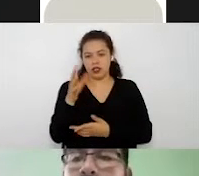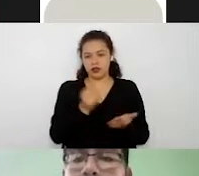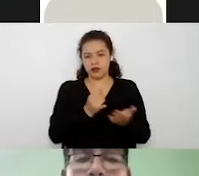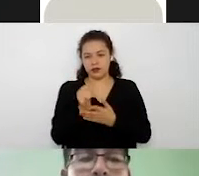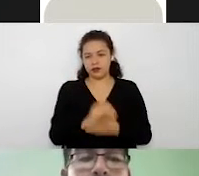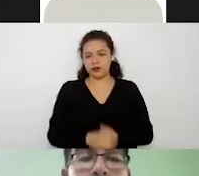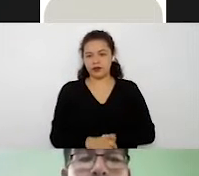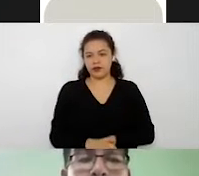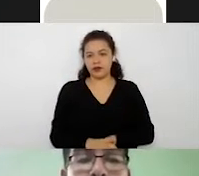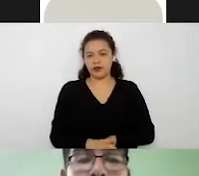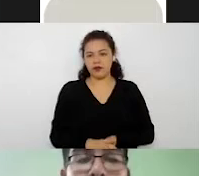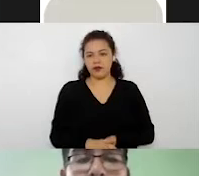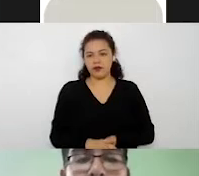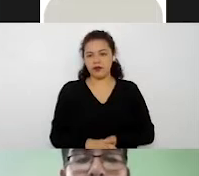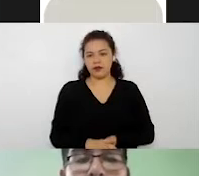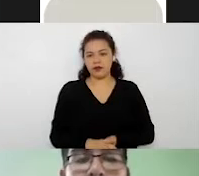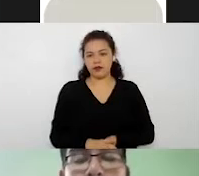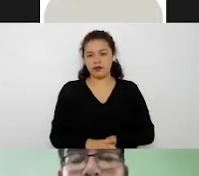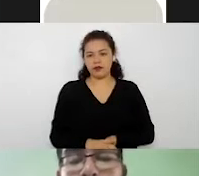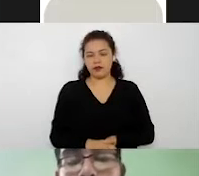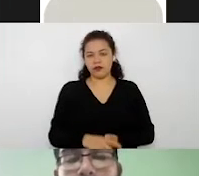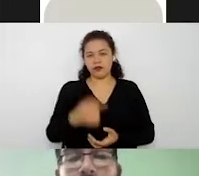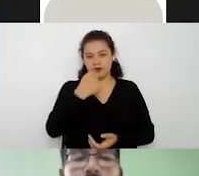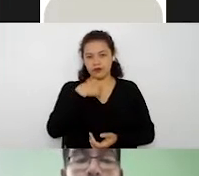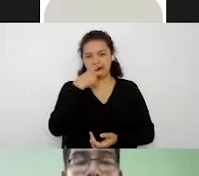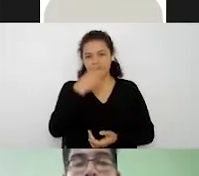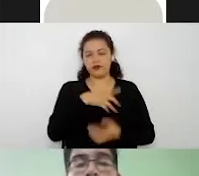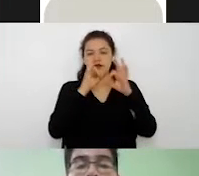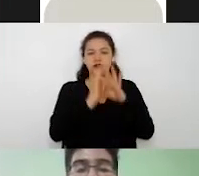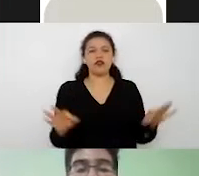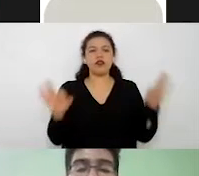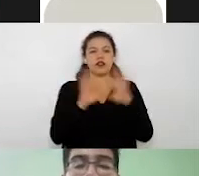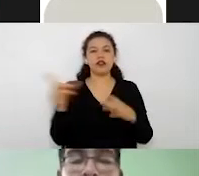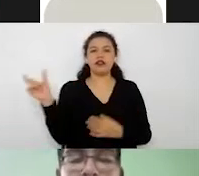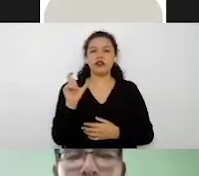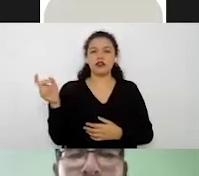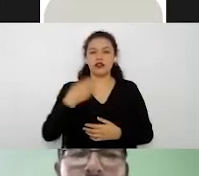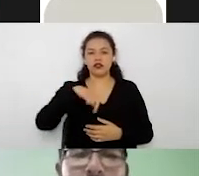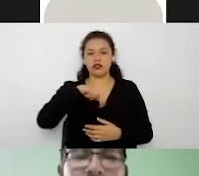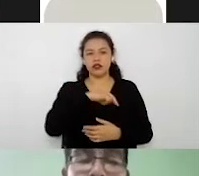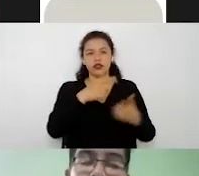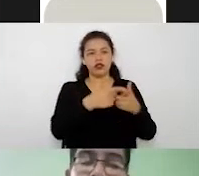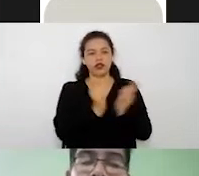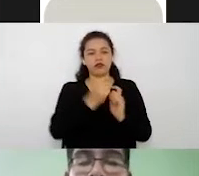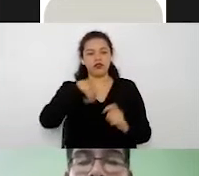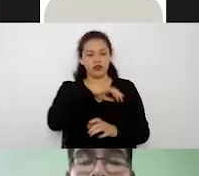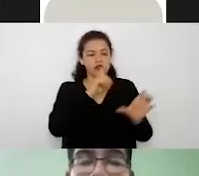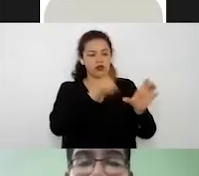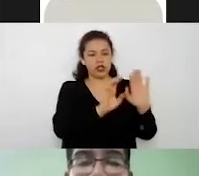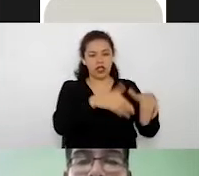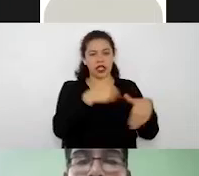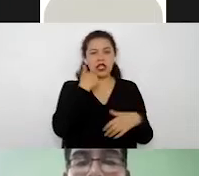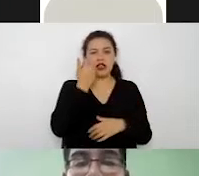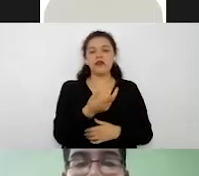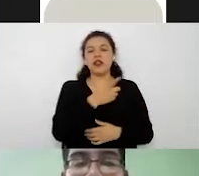decía, igual es importante que cuando nosotros decidamos pertenecer a alguna de estas brigadas, hay que